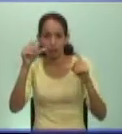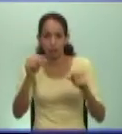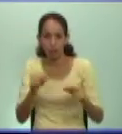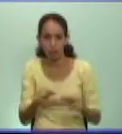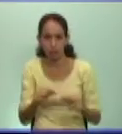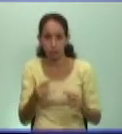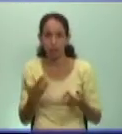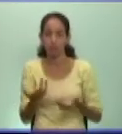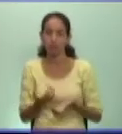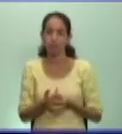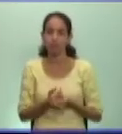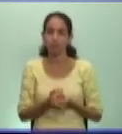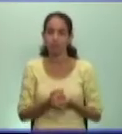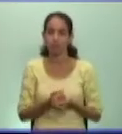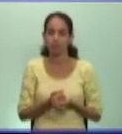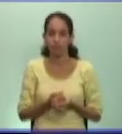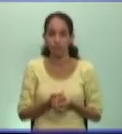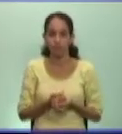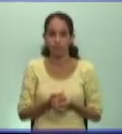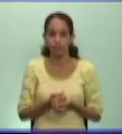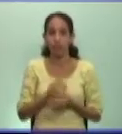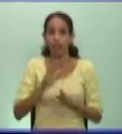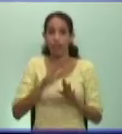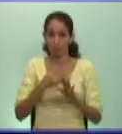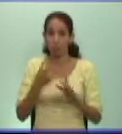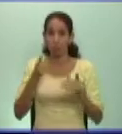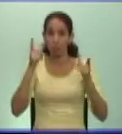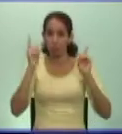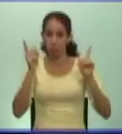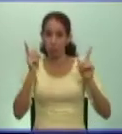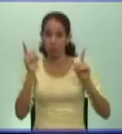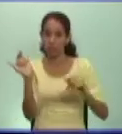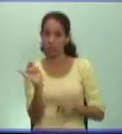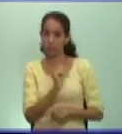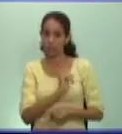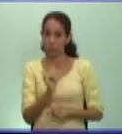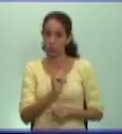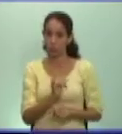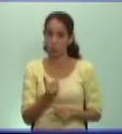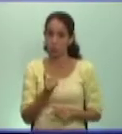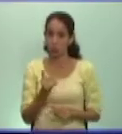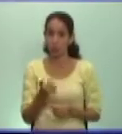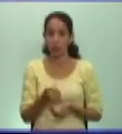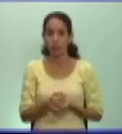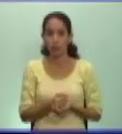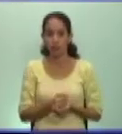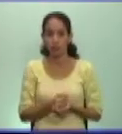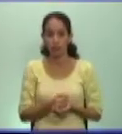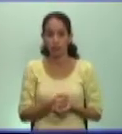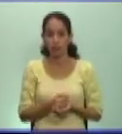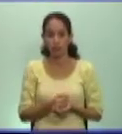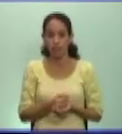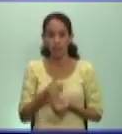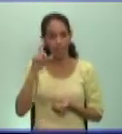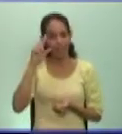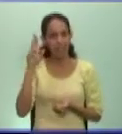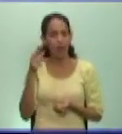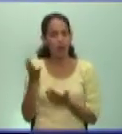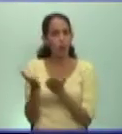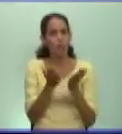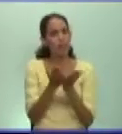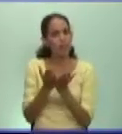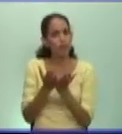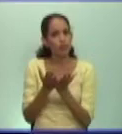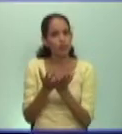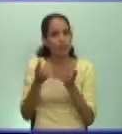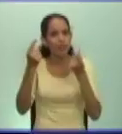solo económicas, desde el punto de vista político también analizamos fenómenos. Recuerden la crisis de gobernabilidad que se da en este periodo, o sea,